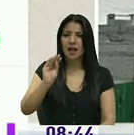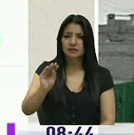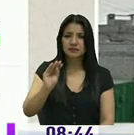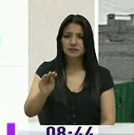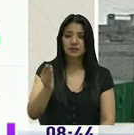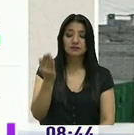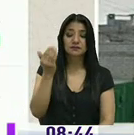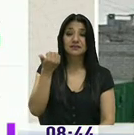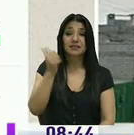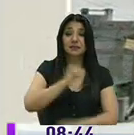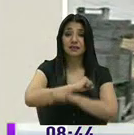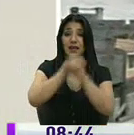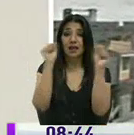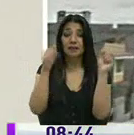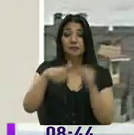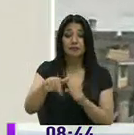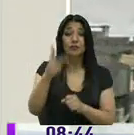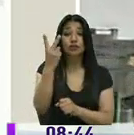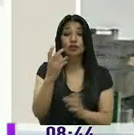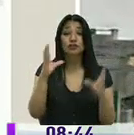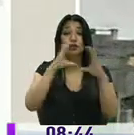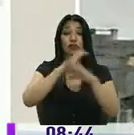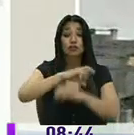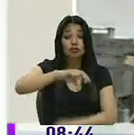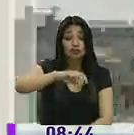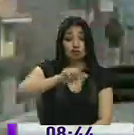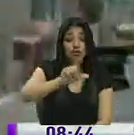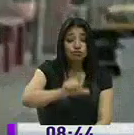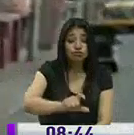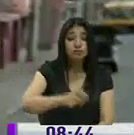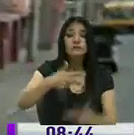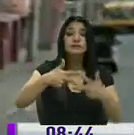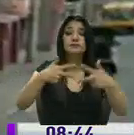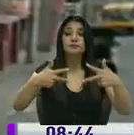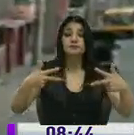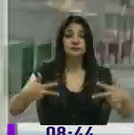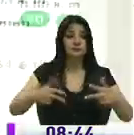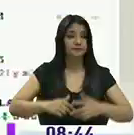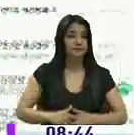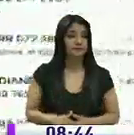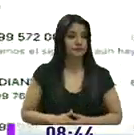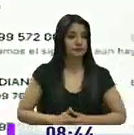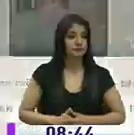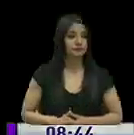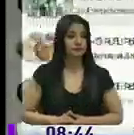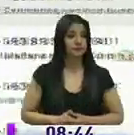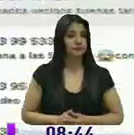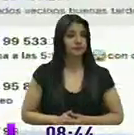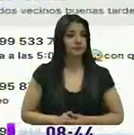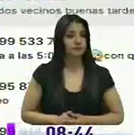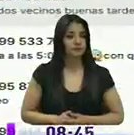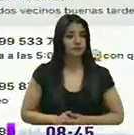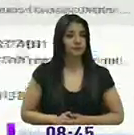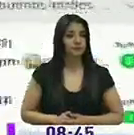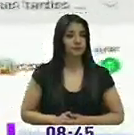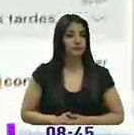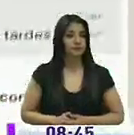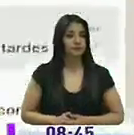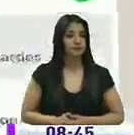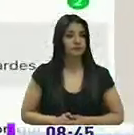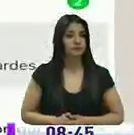de las 10 m regrese a medianoche por favor gracias donde es en chillogallo aquí les quitan el agua permanentemente